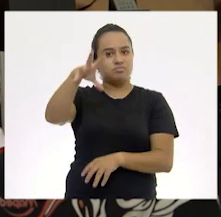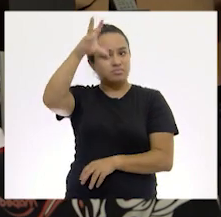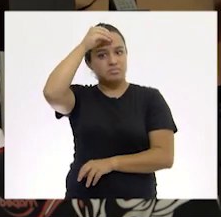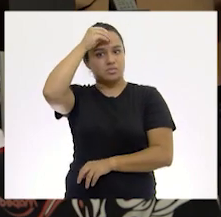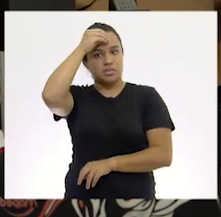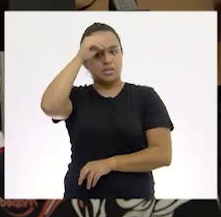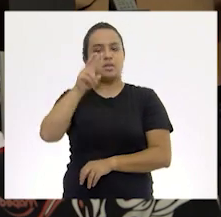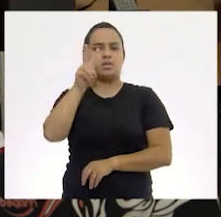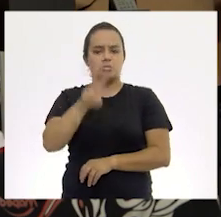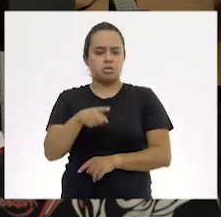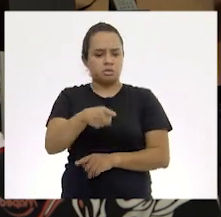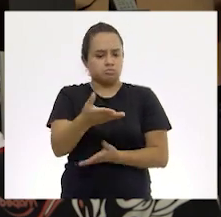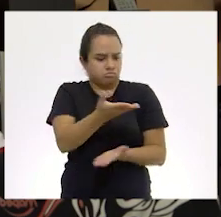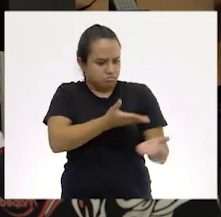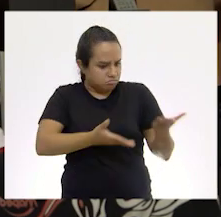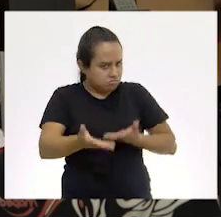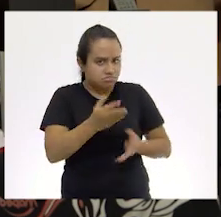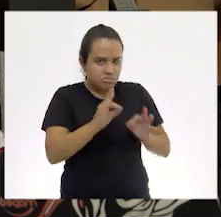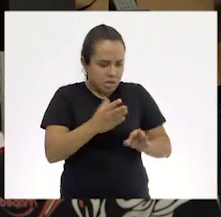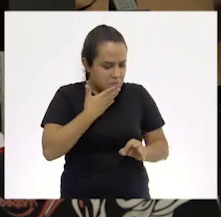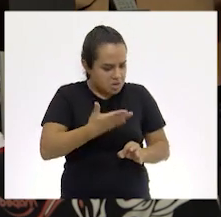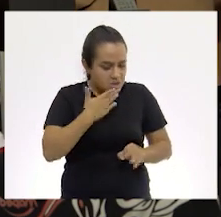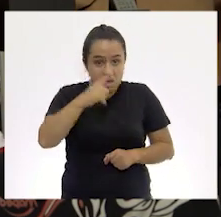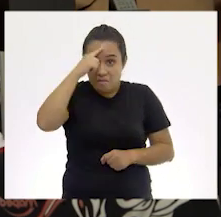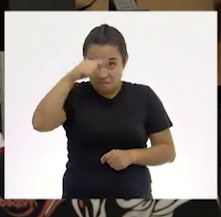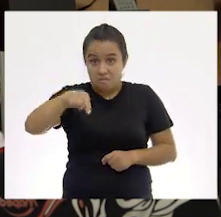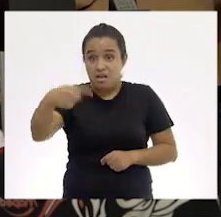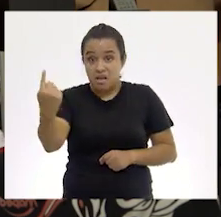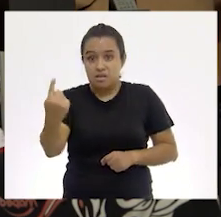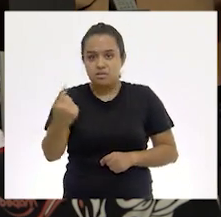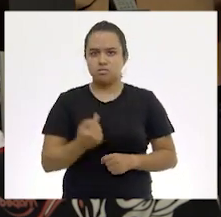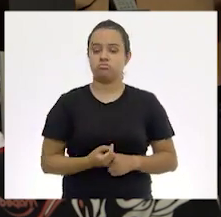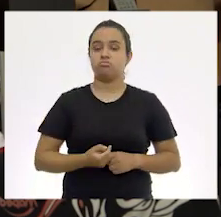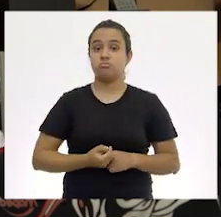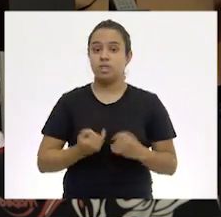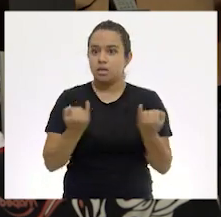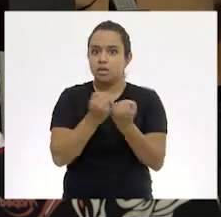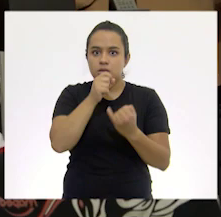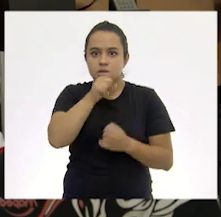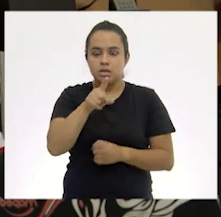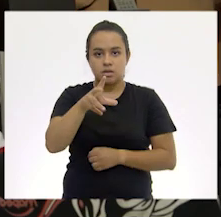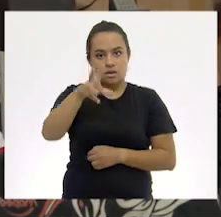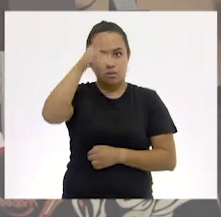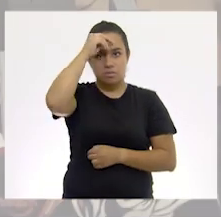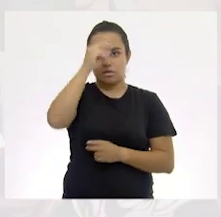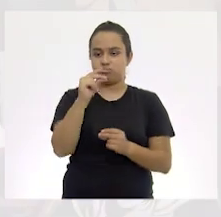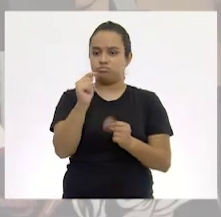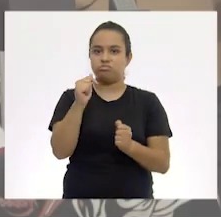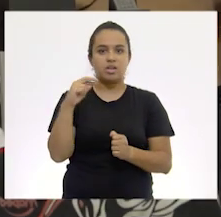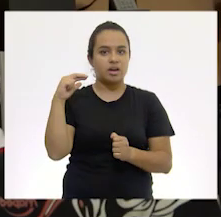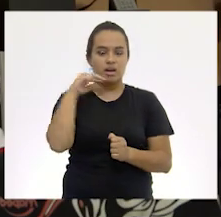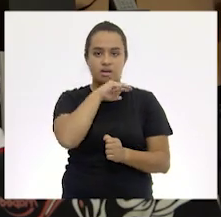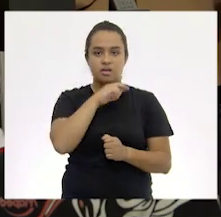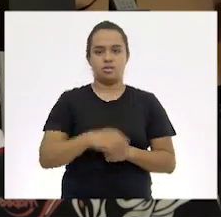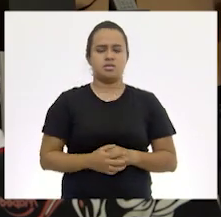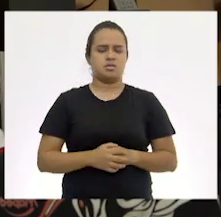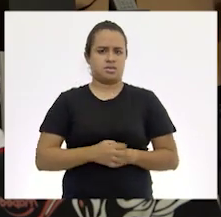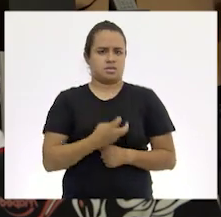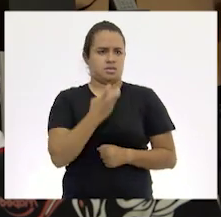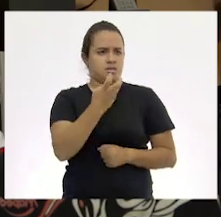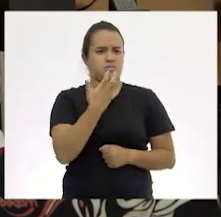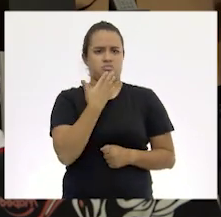muy didáctico, es fácil y aprendes de una manera rápida. Me parece muy bien